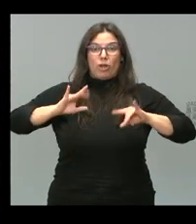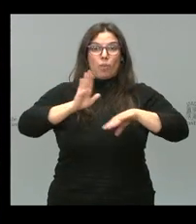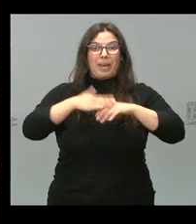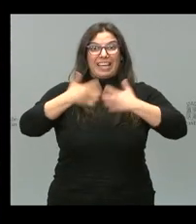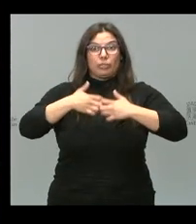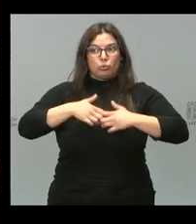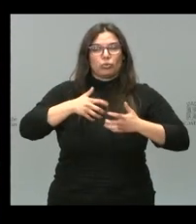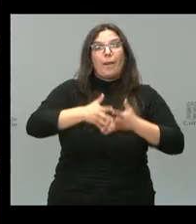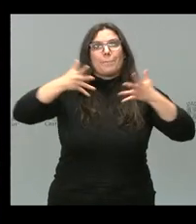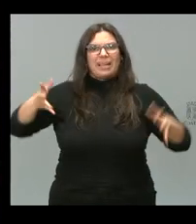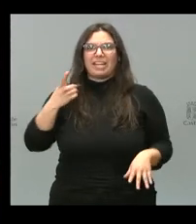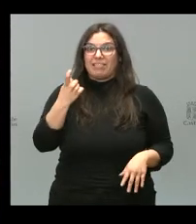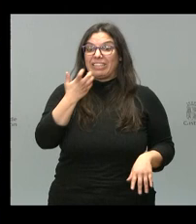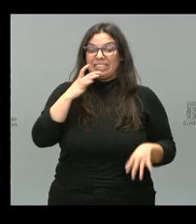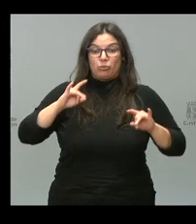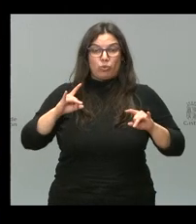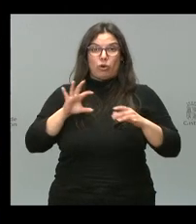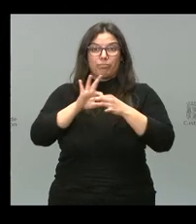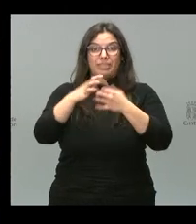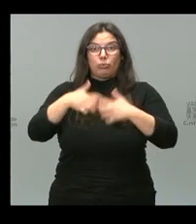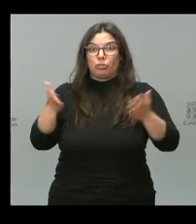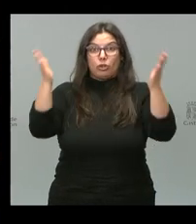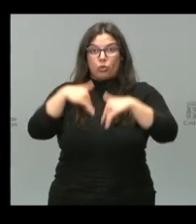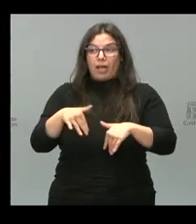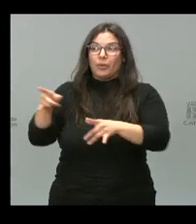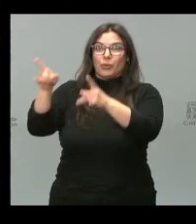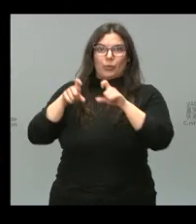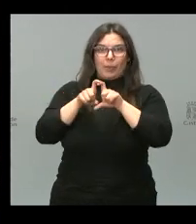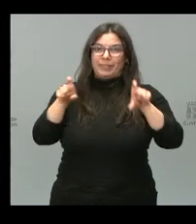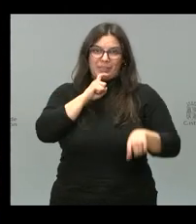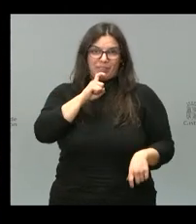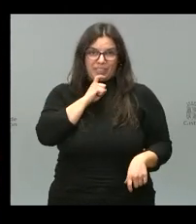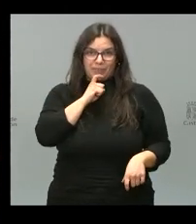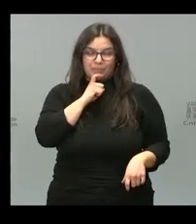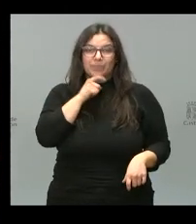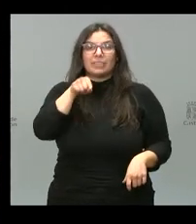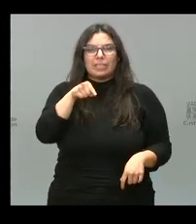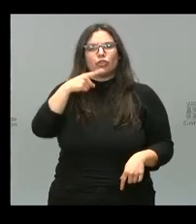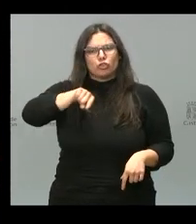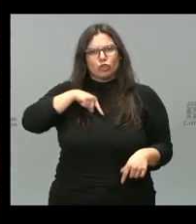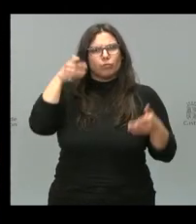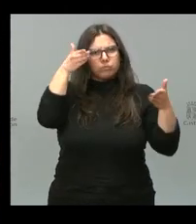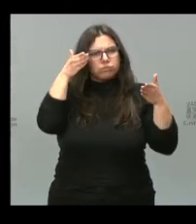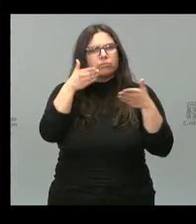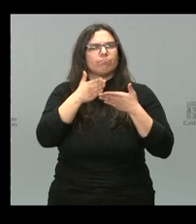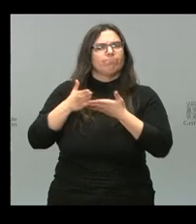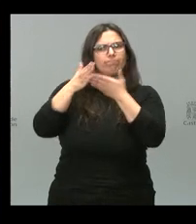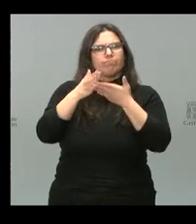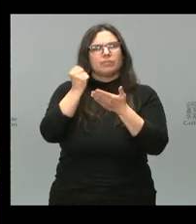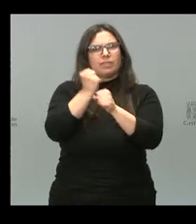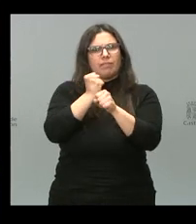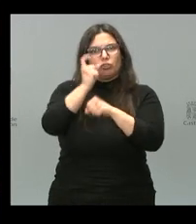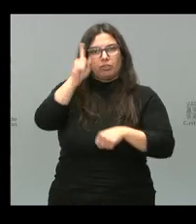porque sin suelo Industrial es muy difícil que se asienten las empresas y ahí estamos trabajando también y luego